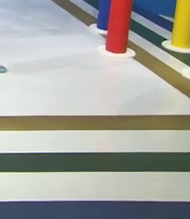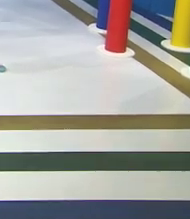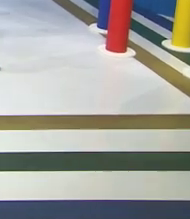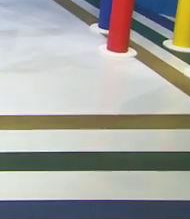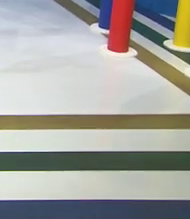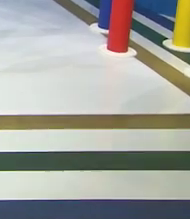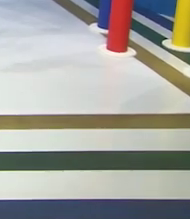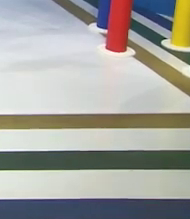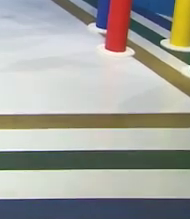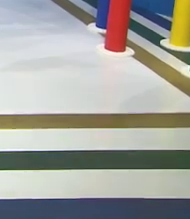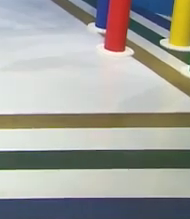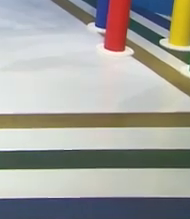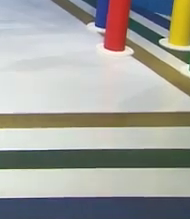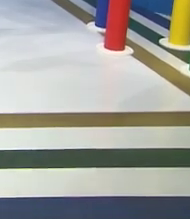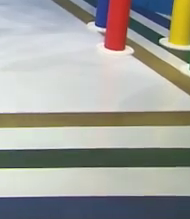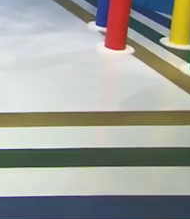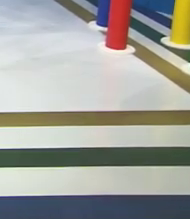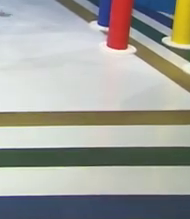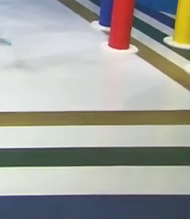lugar